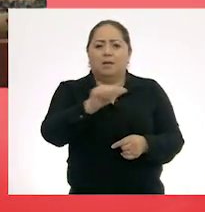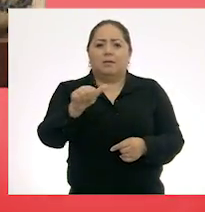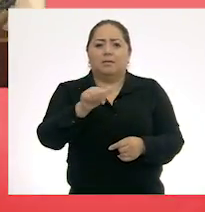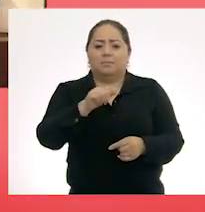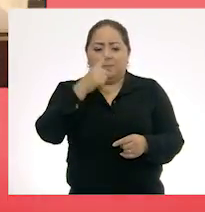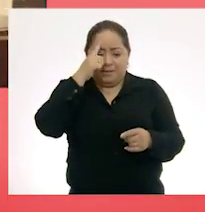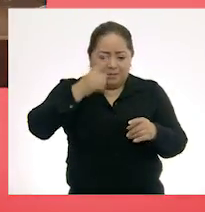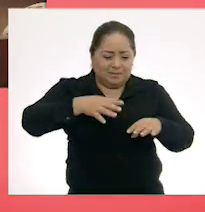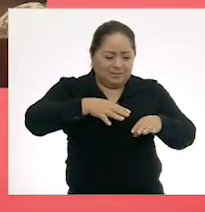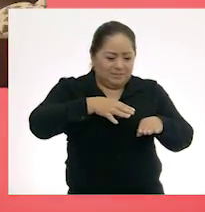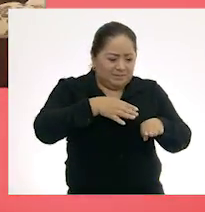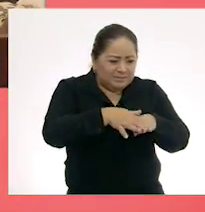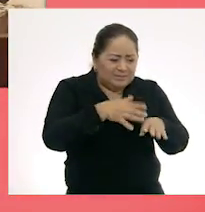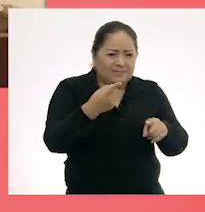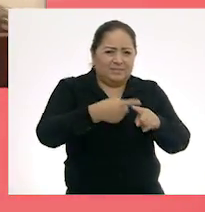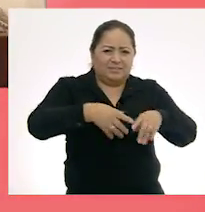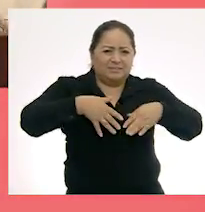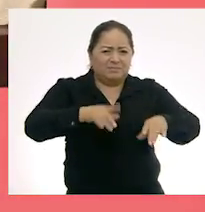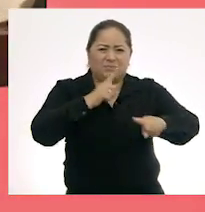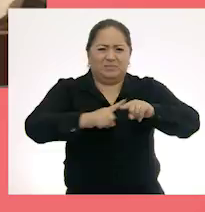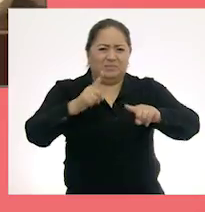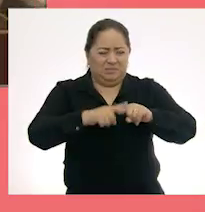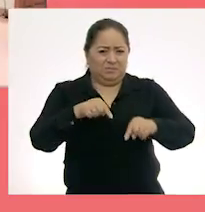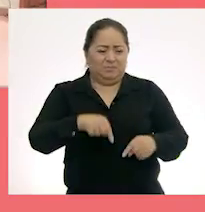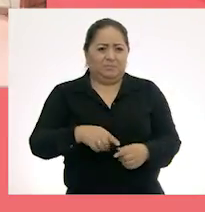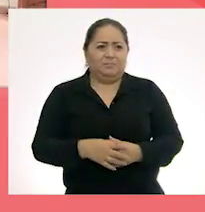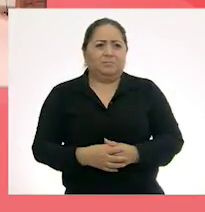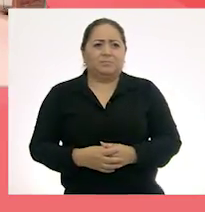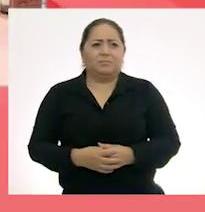a teñir textiles y cosas de estas.